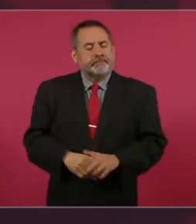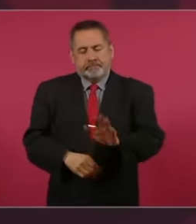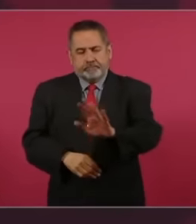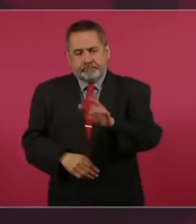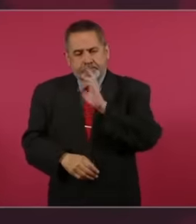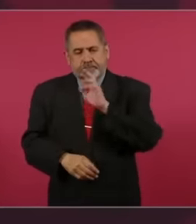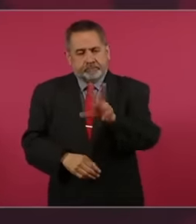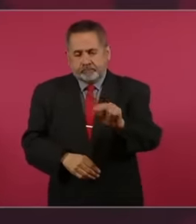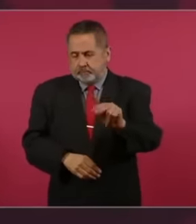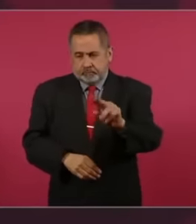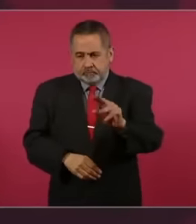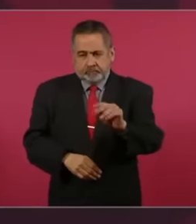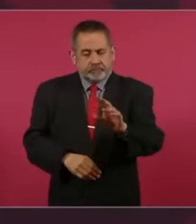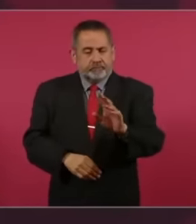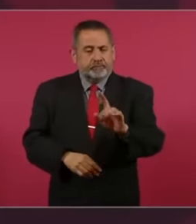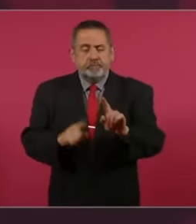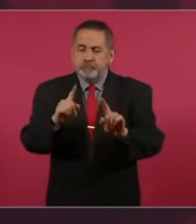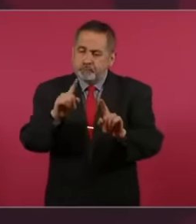afortunadamente,